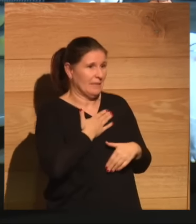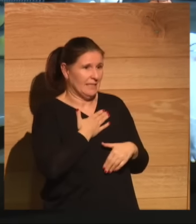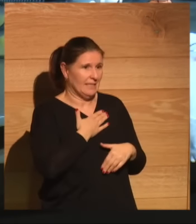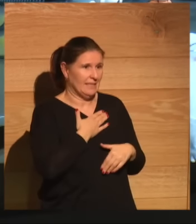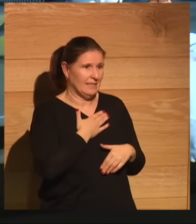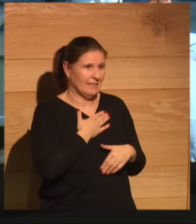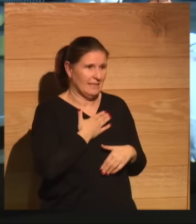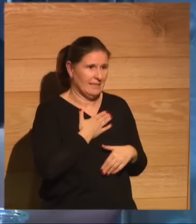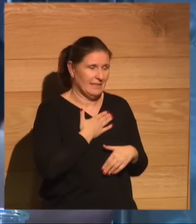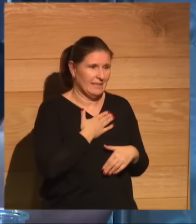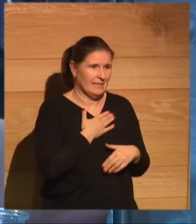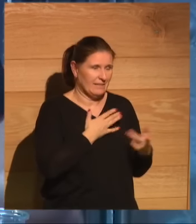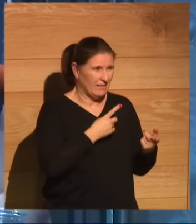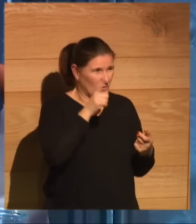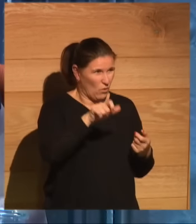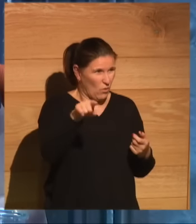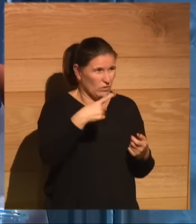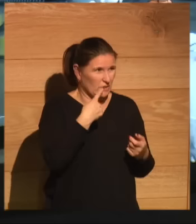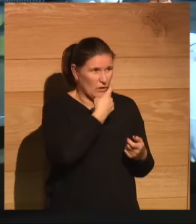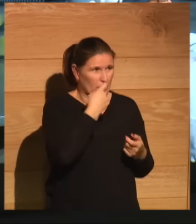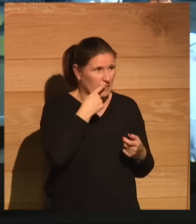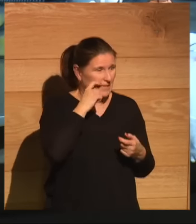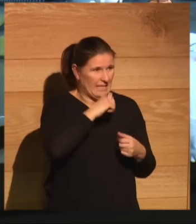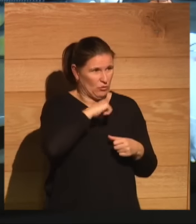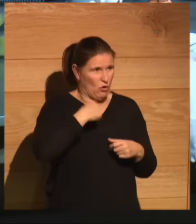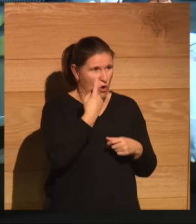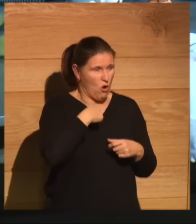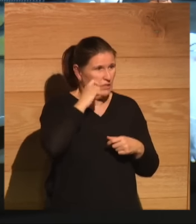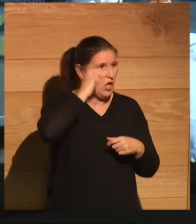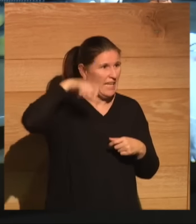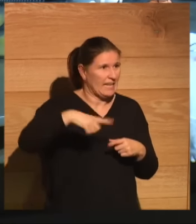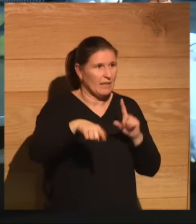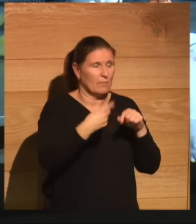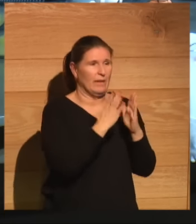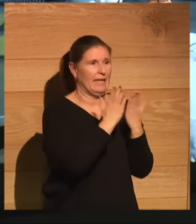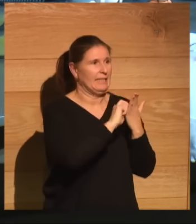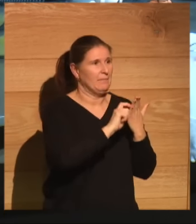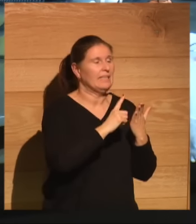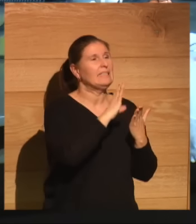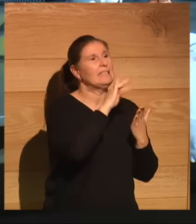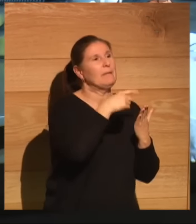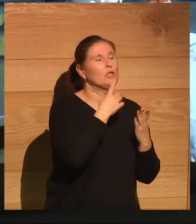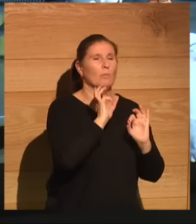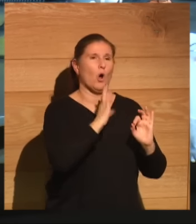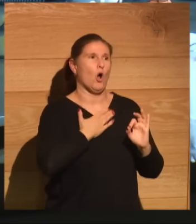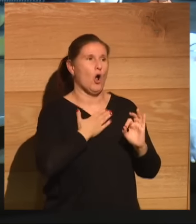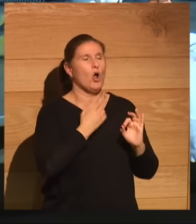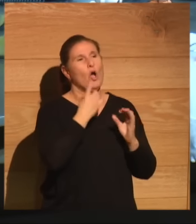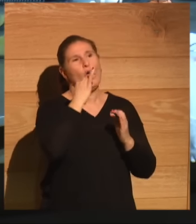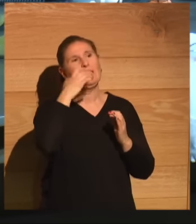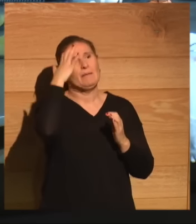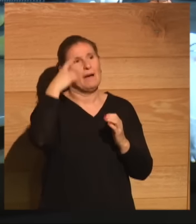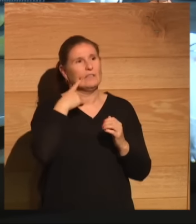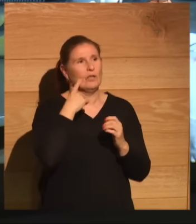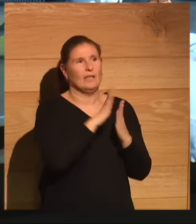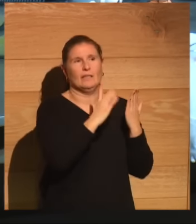Claro. A mí. O sea, un tío que se arranca los dientes él mismo, luego escribe un libro, se llama Tim Burton por Tim Burton, y dices tú, la Biblia. Esto, todo lo que ha